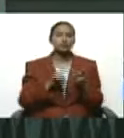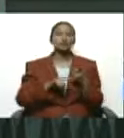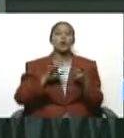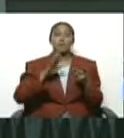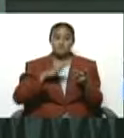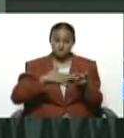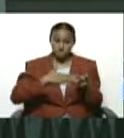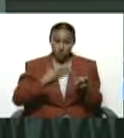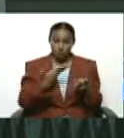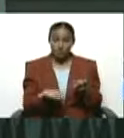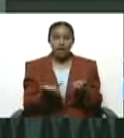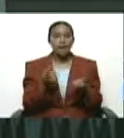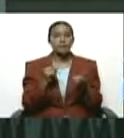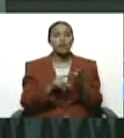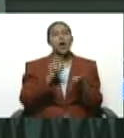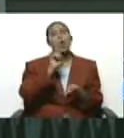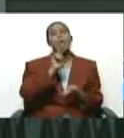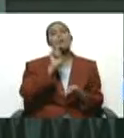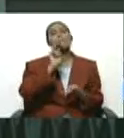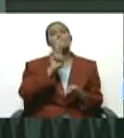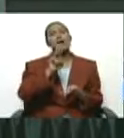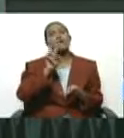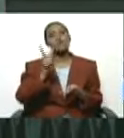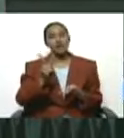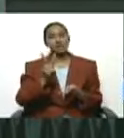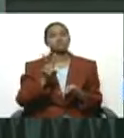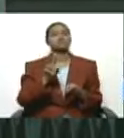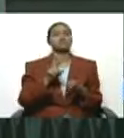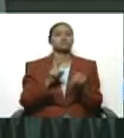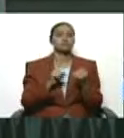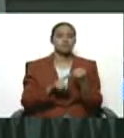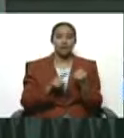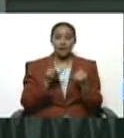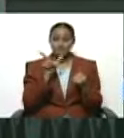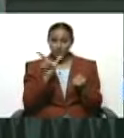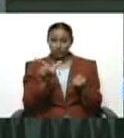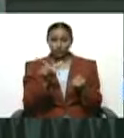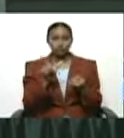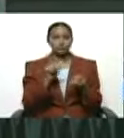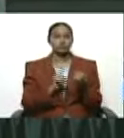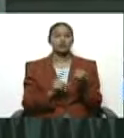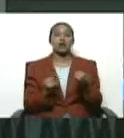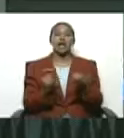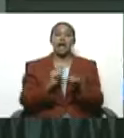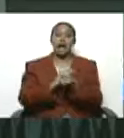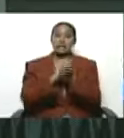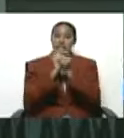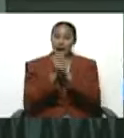la UPB, el Partido Socialista Unido de Venezuela, Alianza para el Cambio,